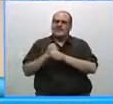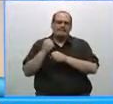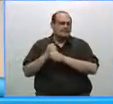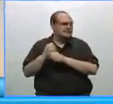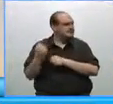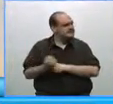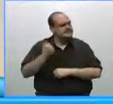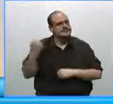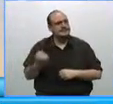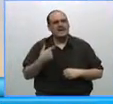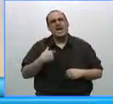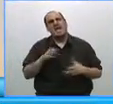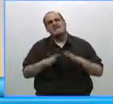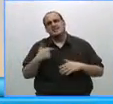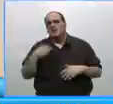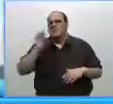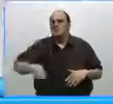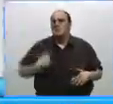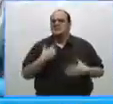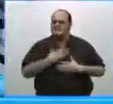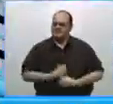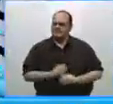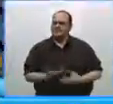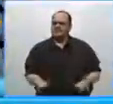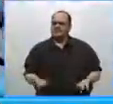veces a uno le da bronca cuando no puede reflejarlo